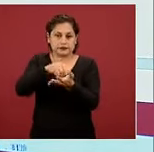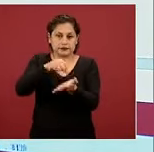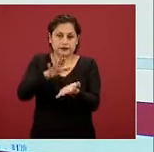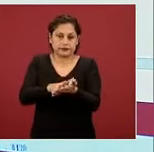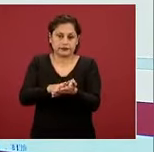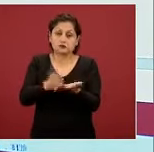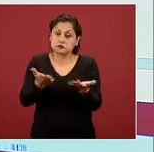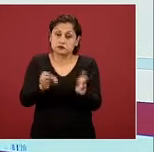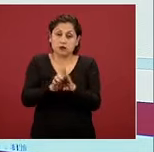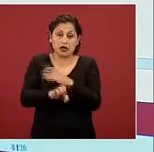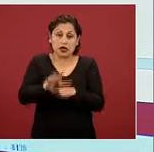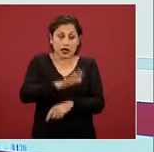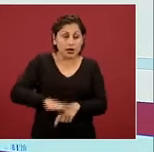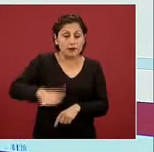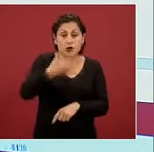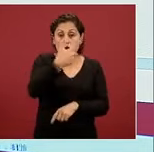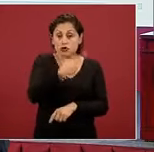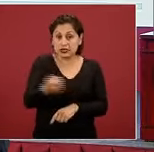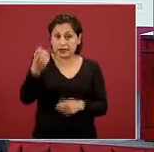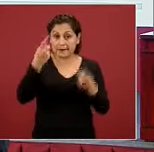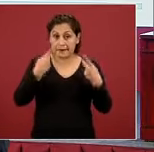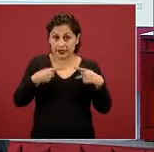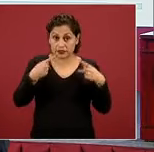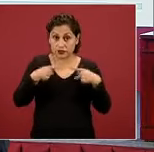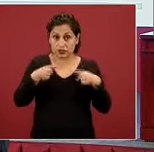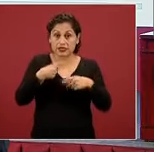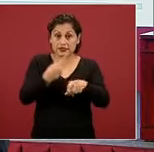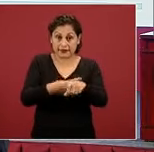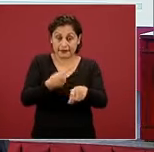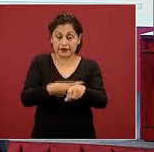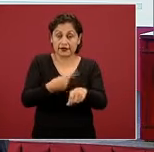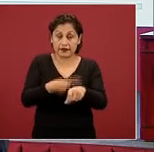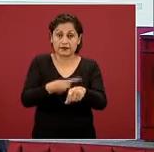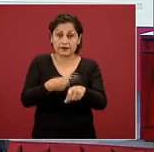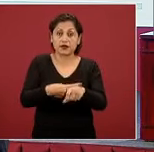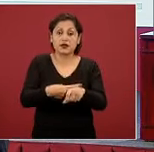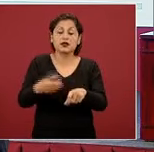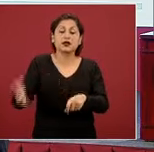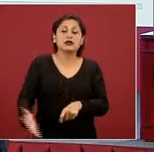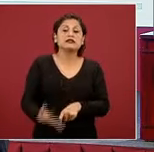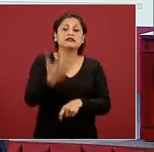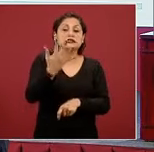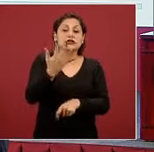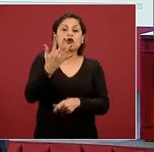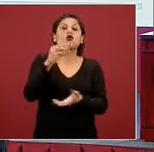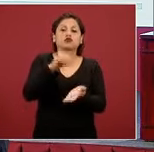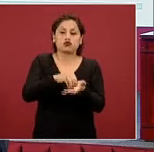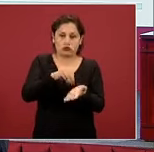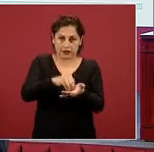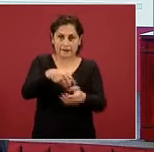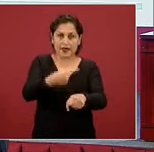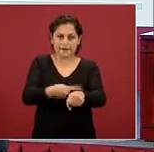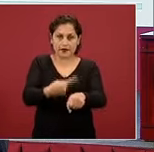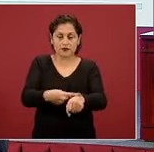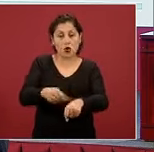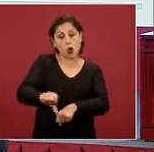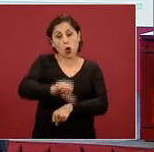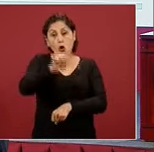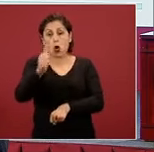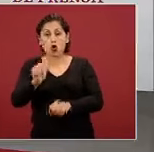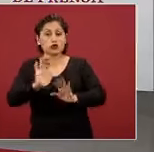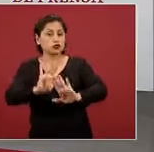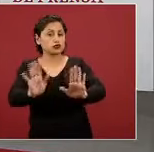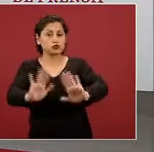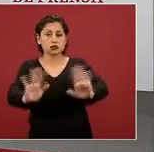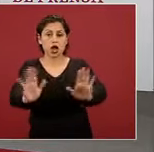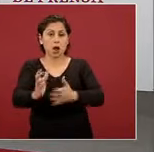cada 100 casos de los que se han sumado hasta el momento están en este momento activo. Los demás ya no son casos, ya no